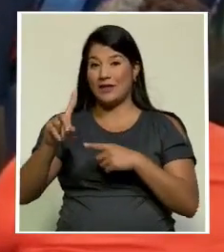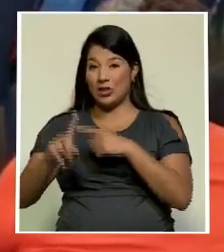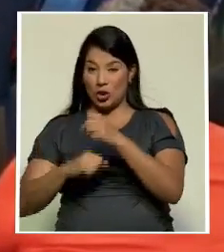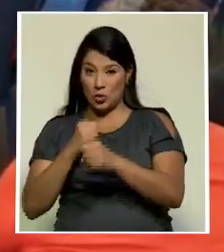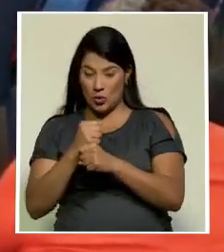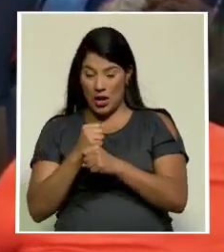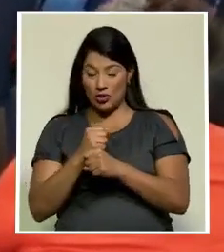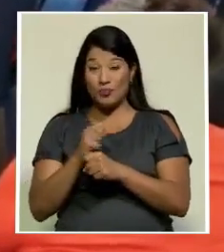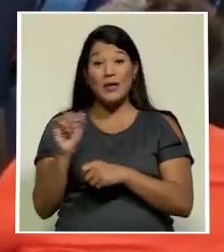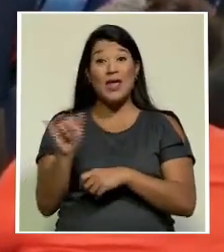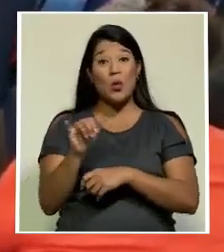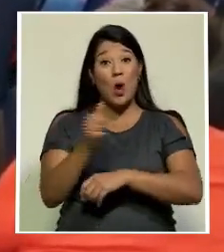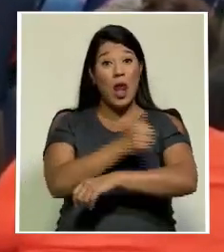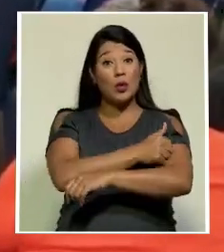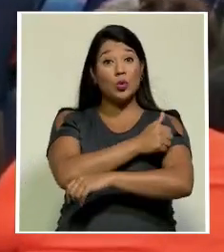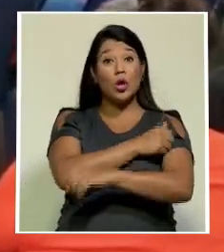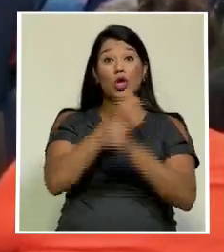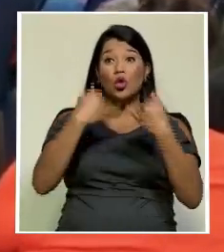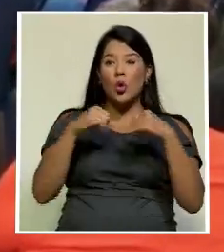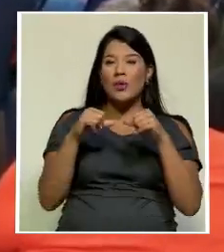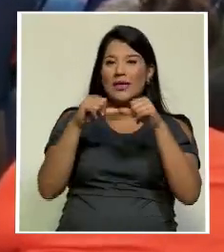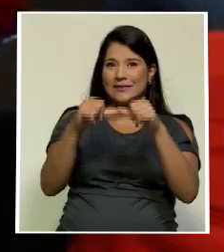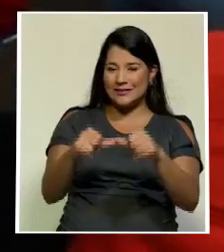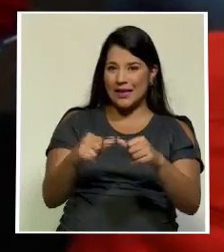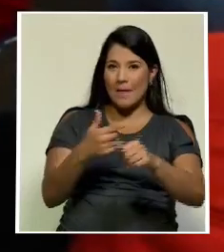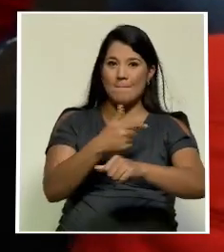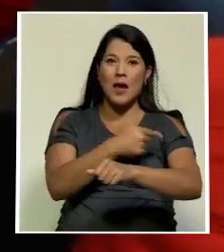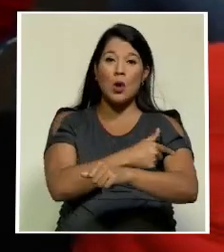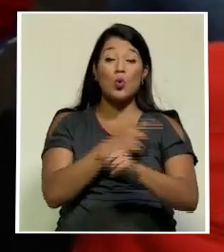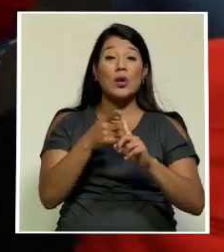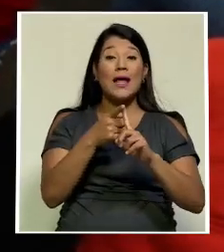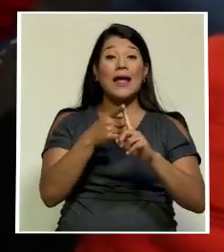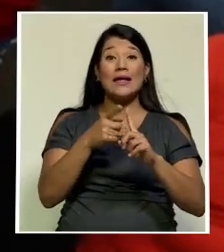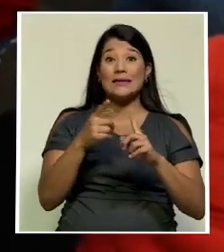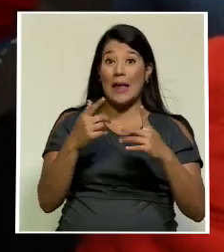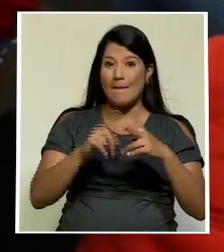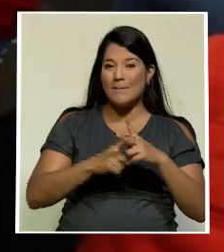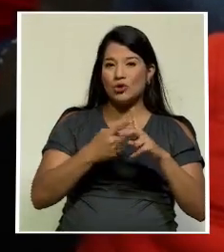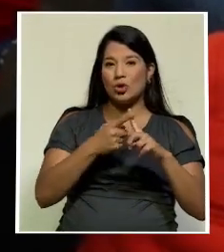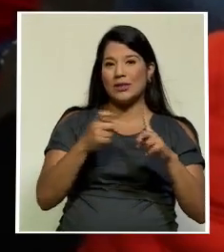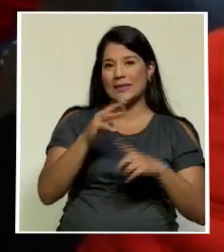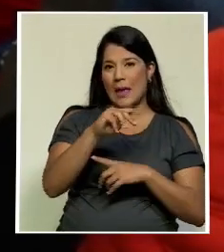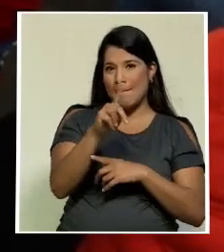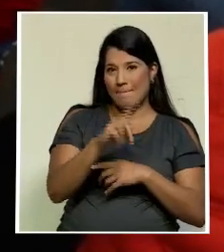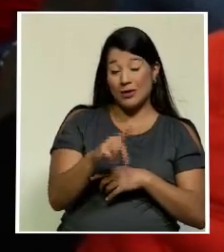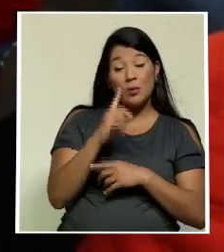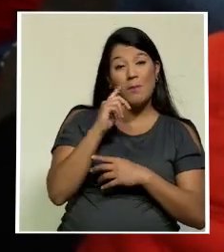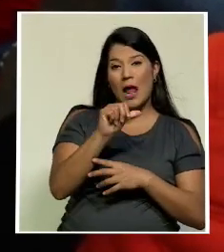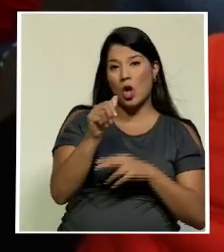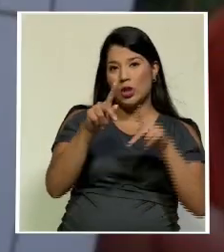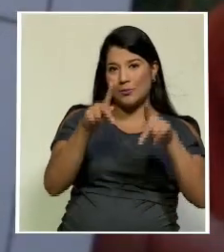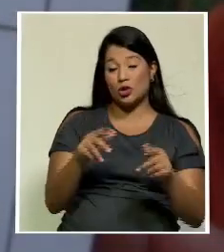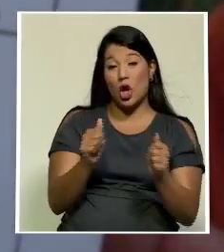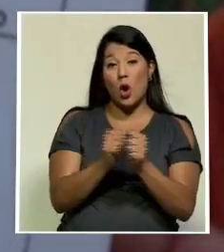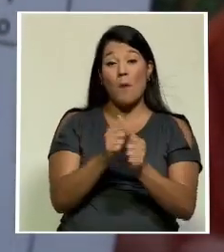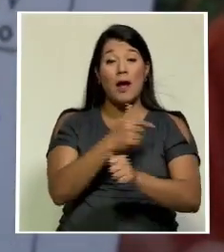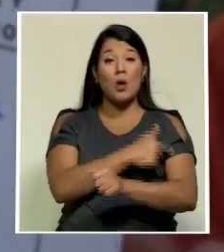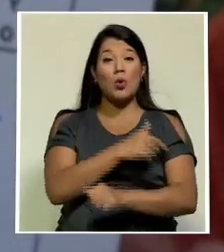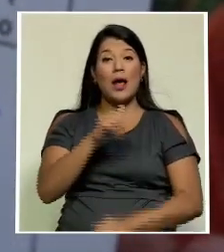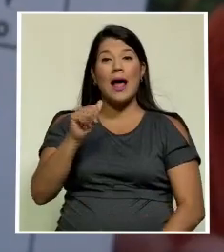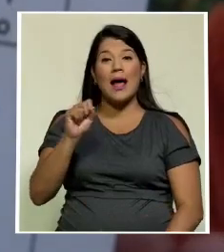las autoridades continúan el programa de inmunización que se realiza desde marzo a otros grupos de edad, con las vacunas AstraZeneca,